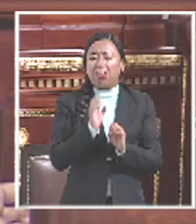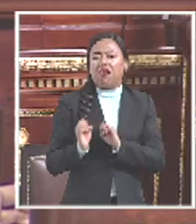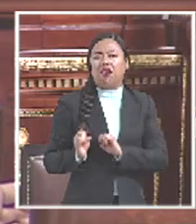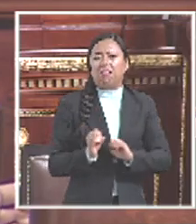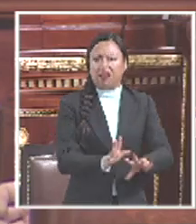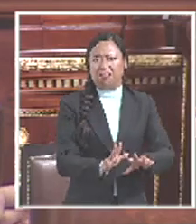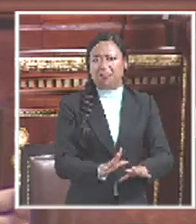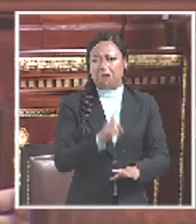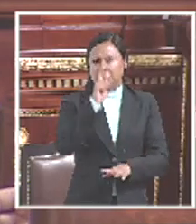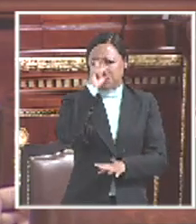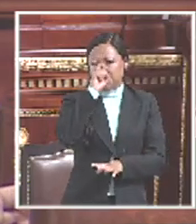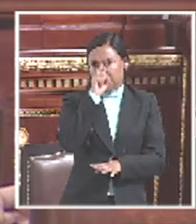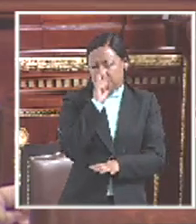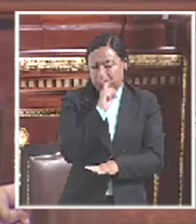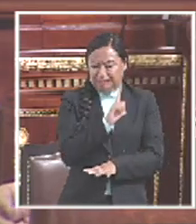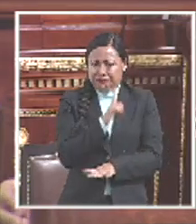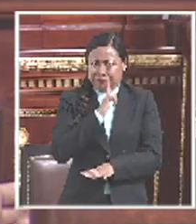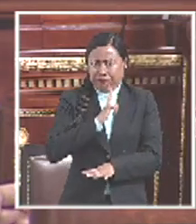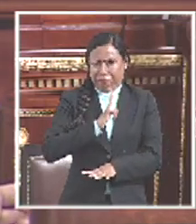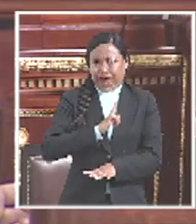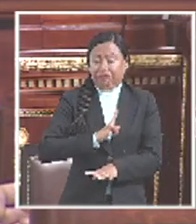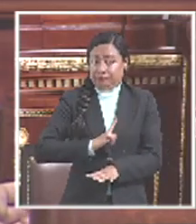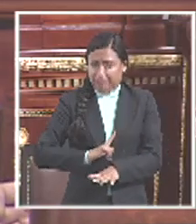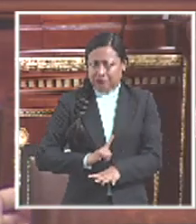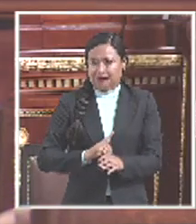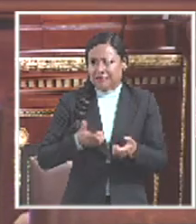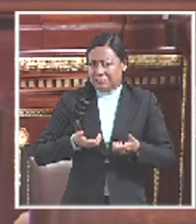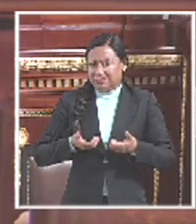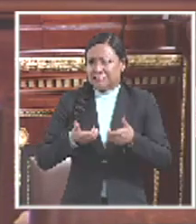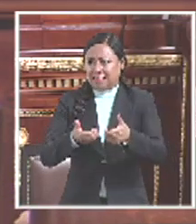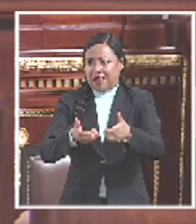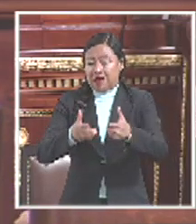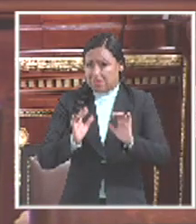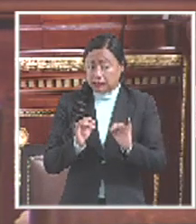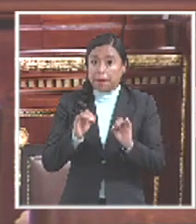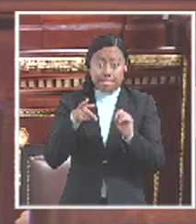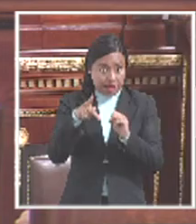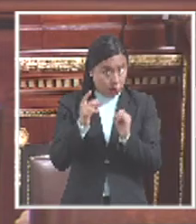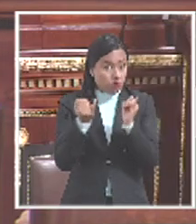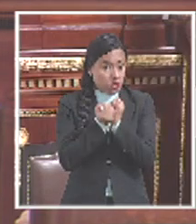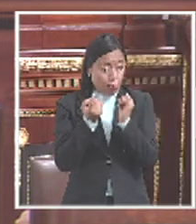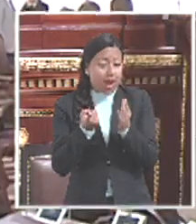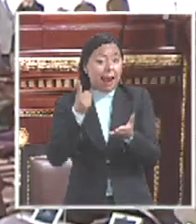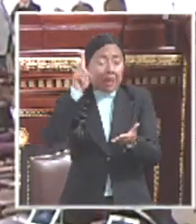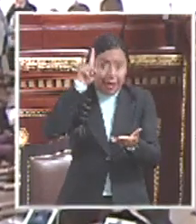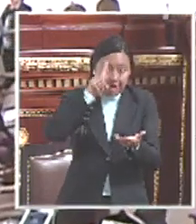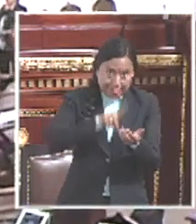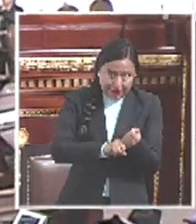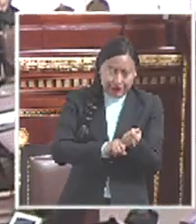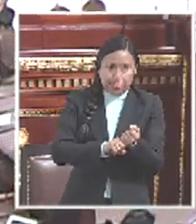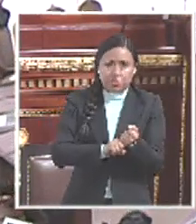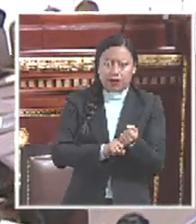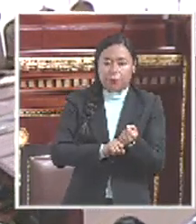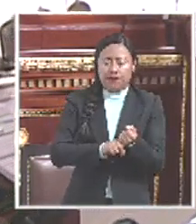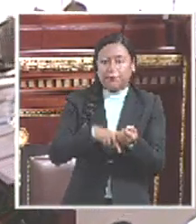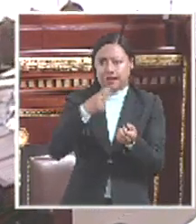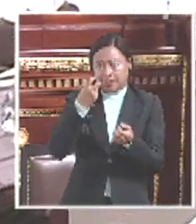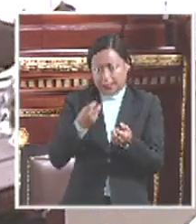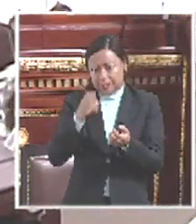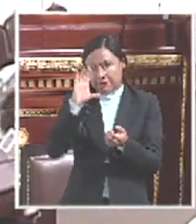las calles, no solamente aledañas, sino al interior de este